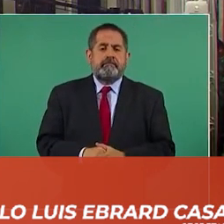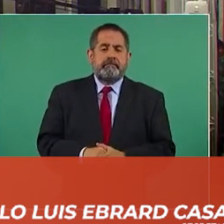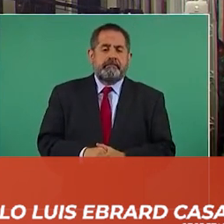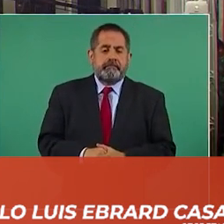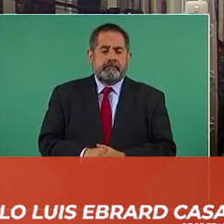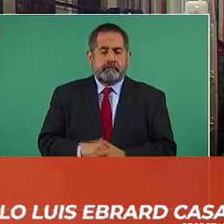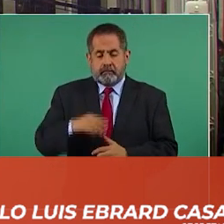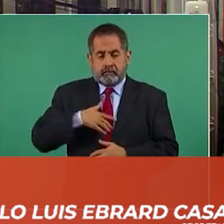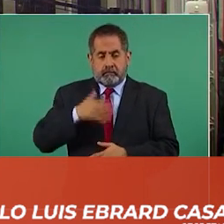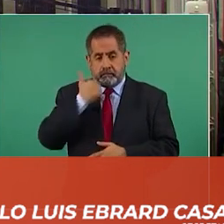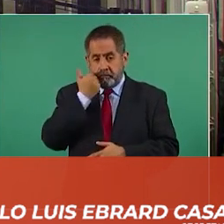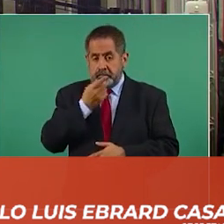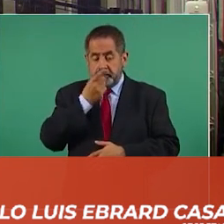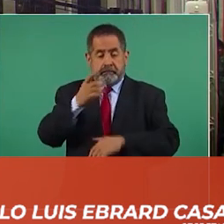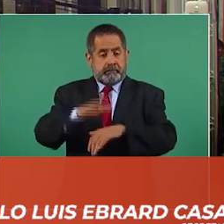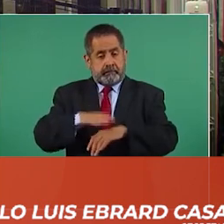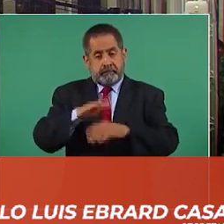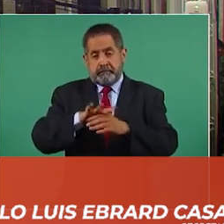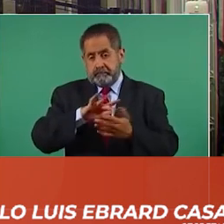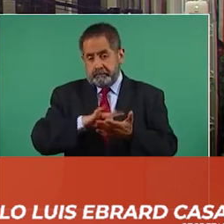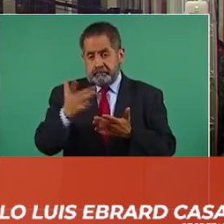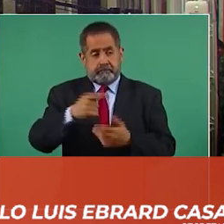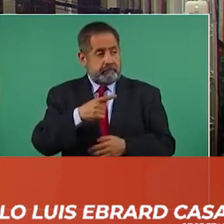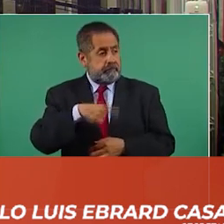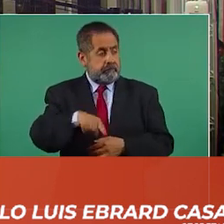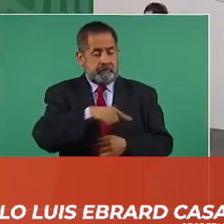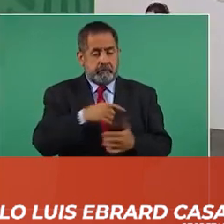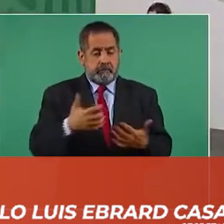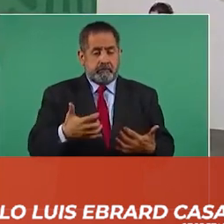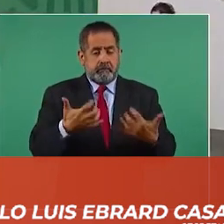yo quiero agradecerle mucho a los empresarios,